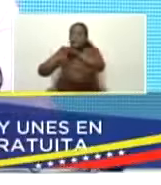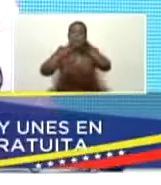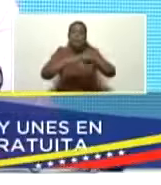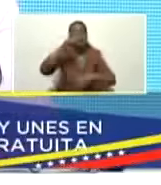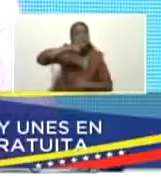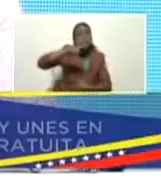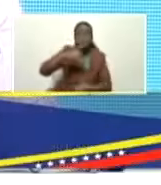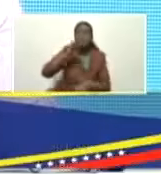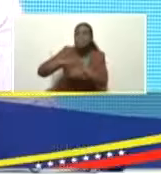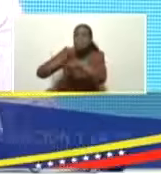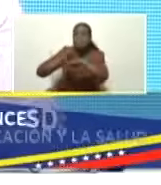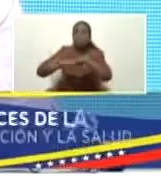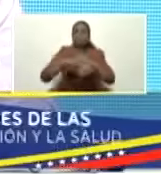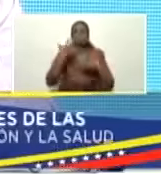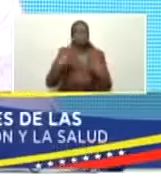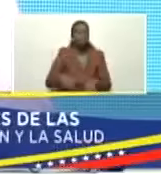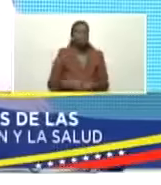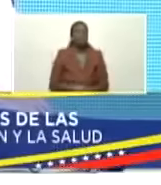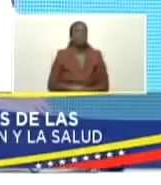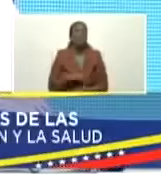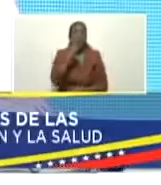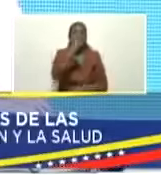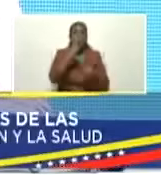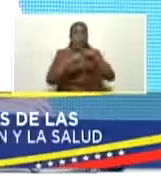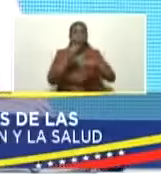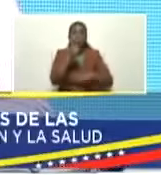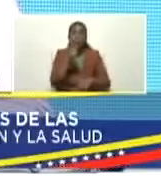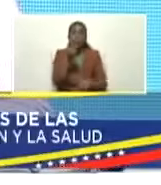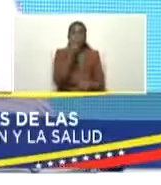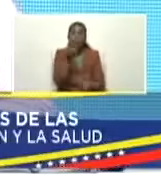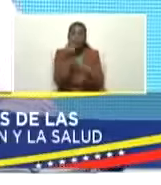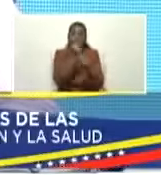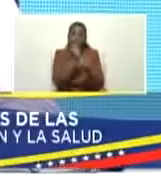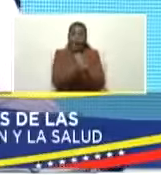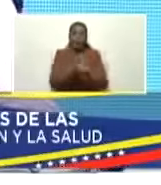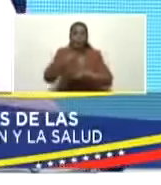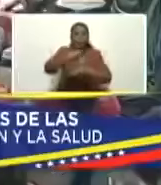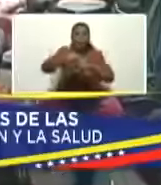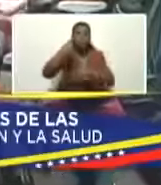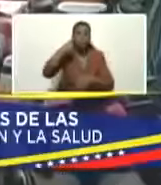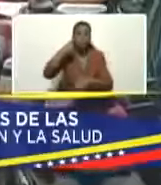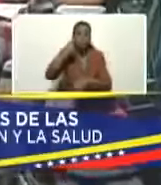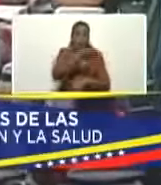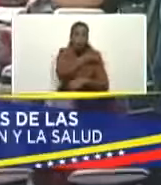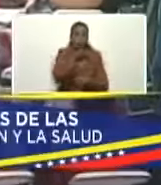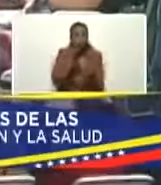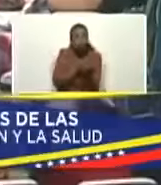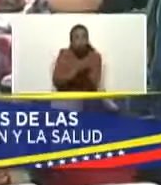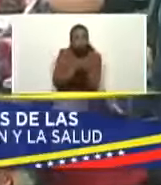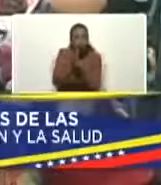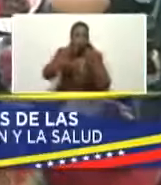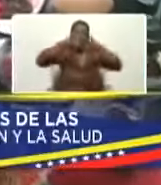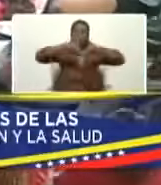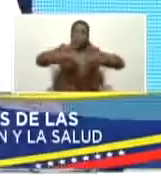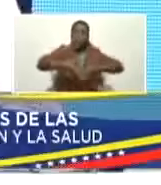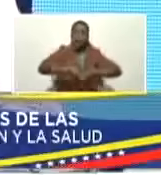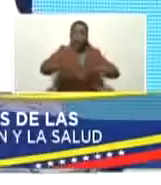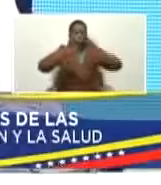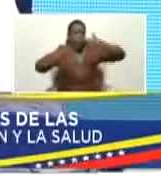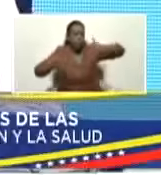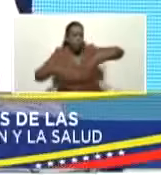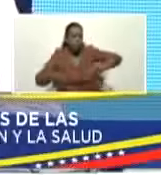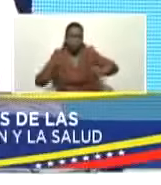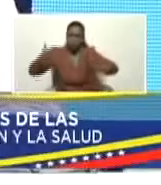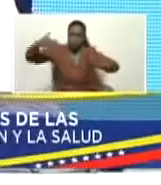pueblo. ¿Verdad? El 1x10 del buen gobierno. Yo me vine por todo el caño Mánamo y vi